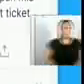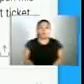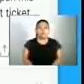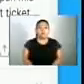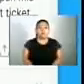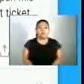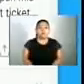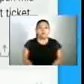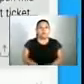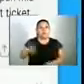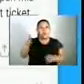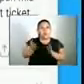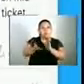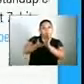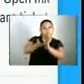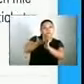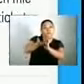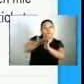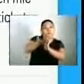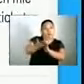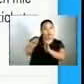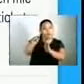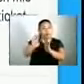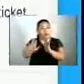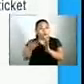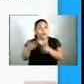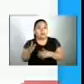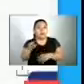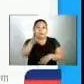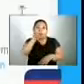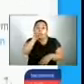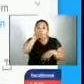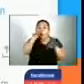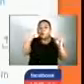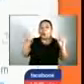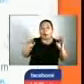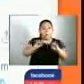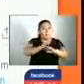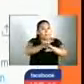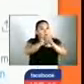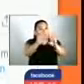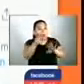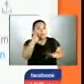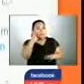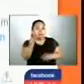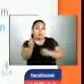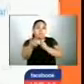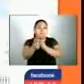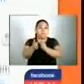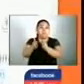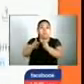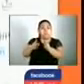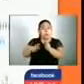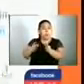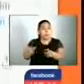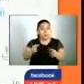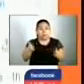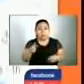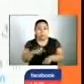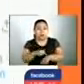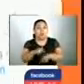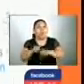El crecimiento explosivo que experimentó Twitter durante la pandemia se está desacelerando con bastante rapidez